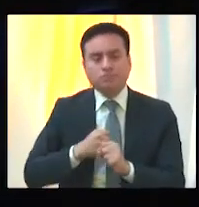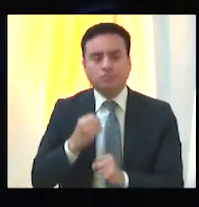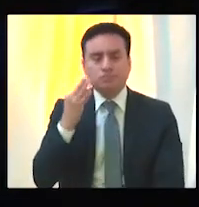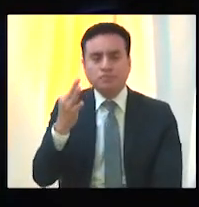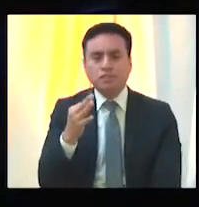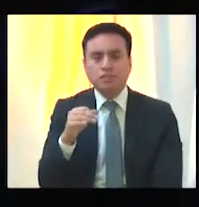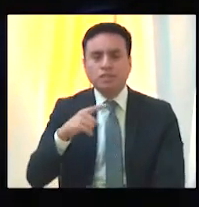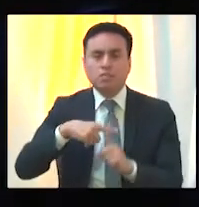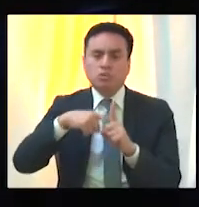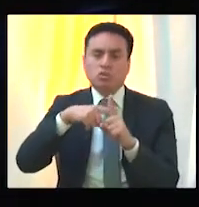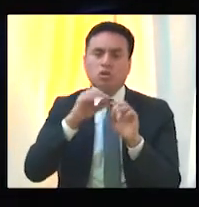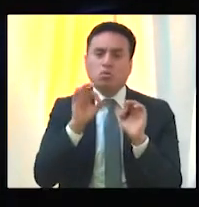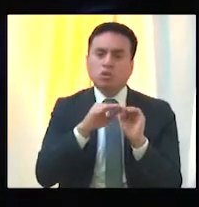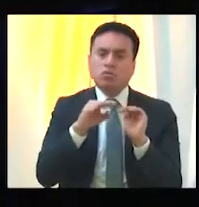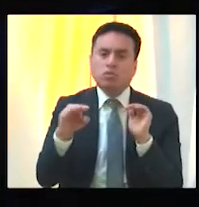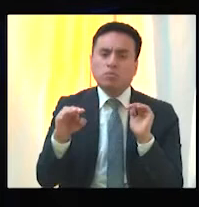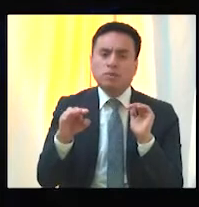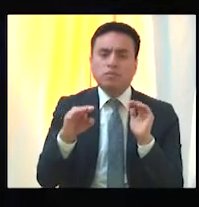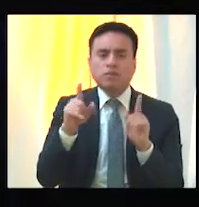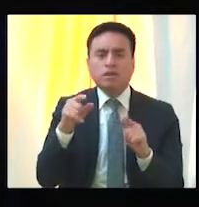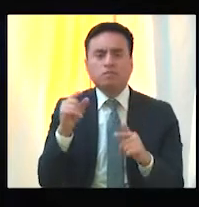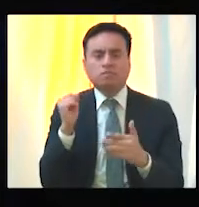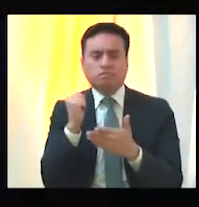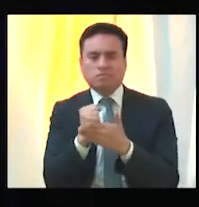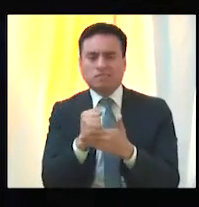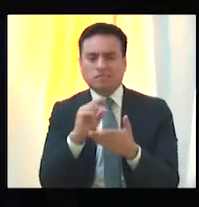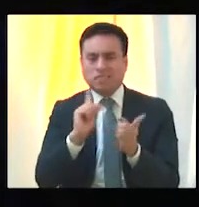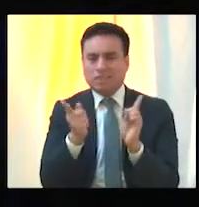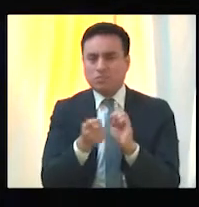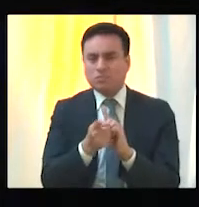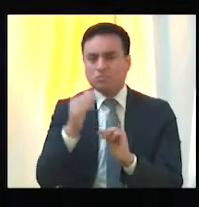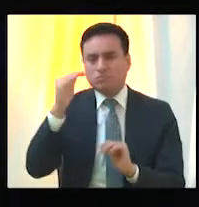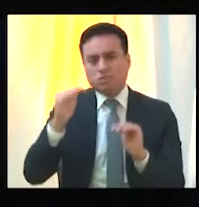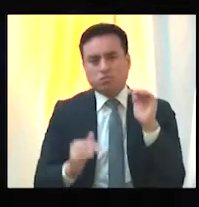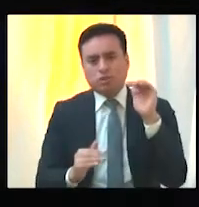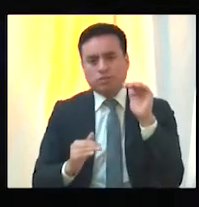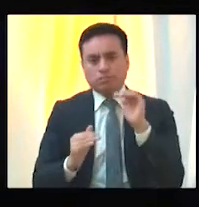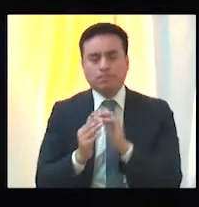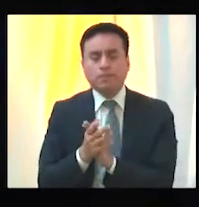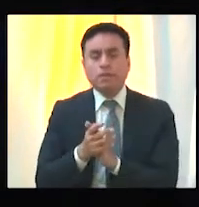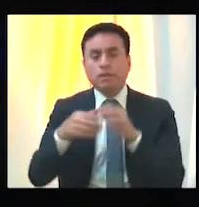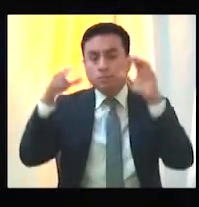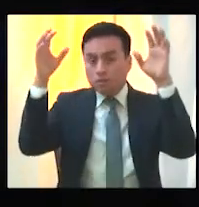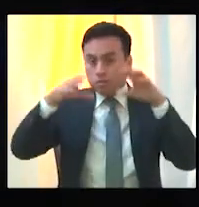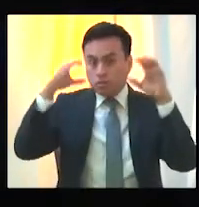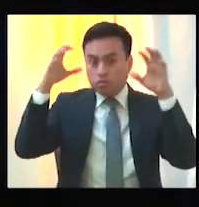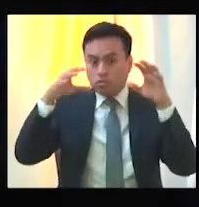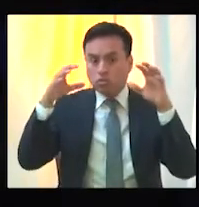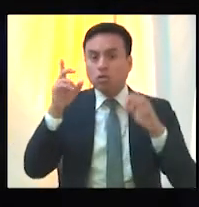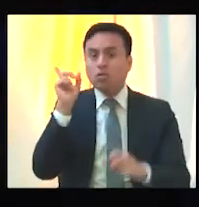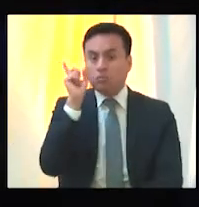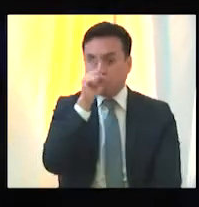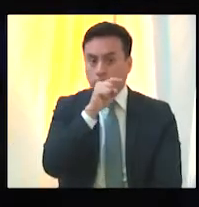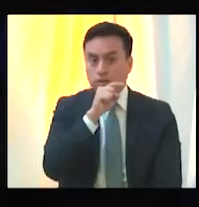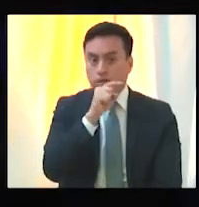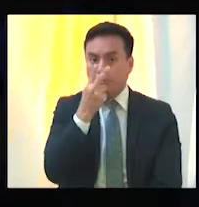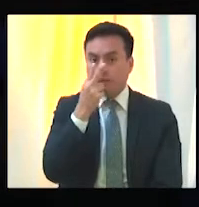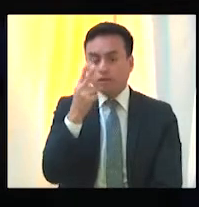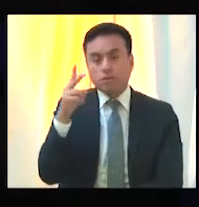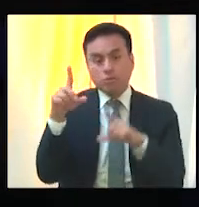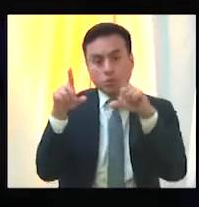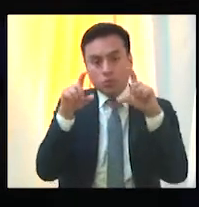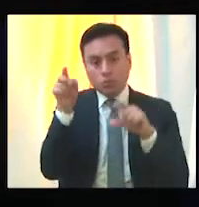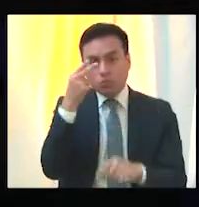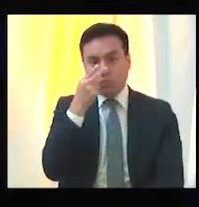es bastante uniforme, aunque por supuesto la magnitud de los cambios son desiguales. La precipitación es bastante más compleja. Ese gráfico